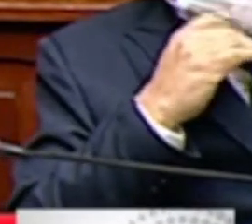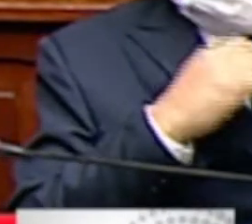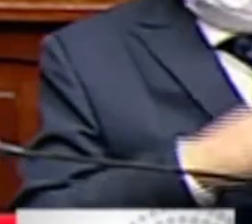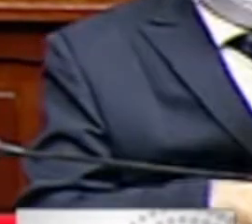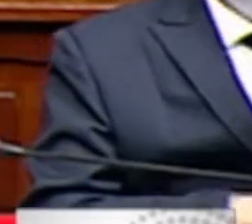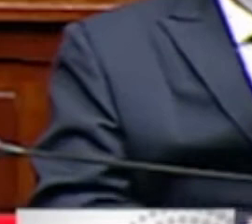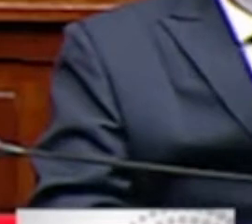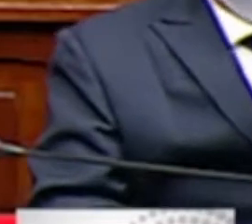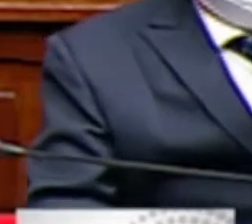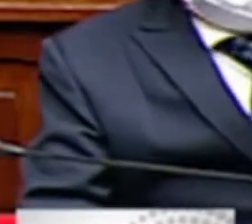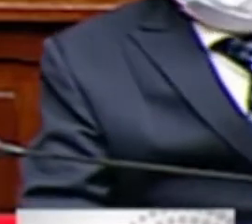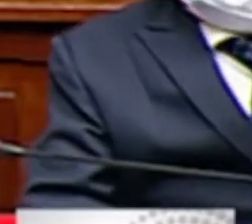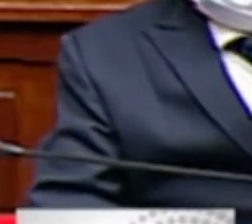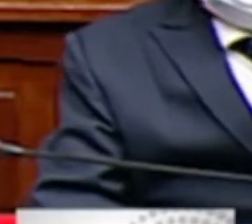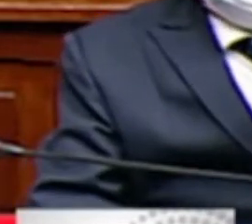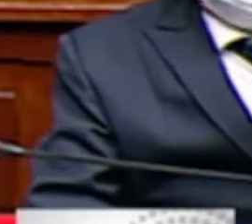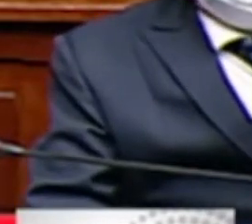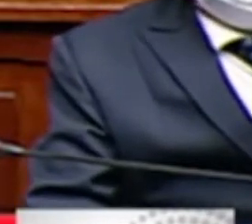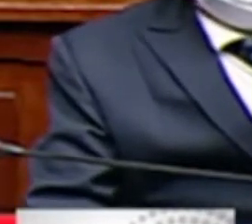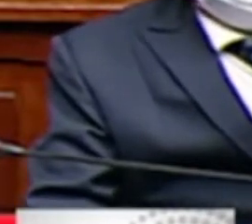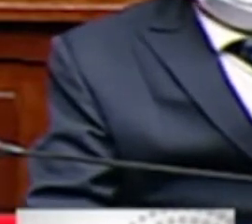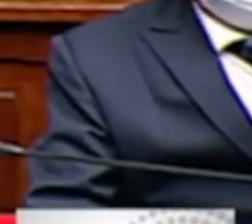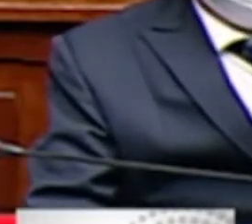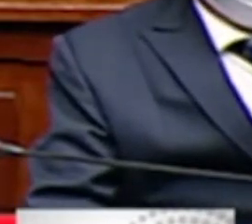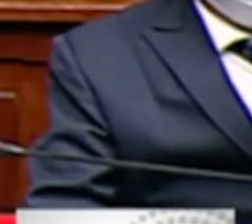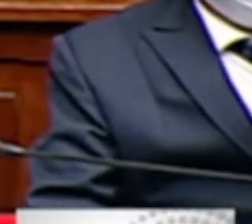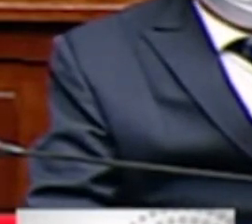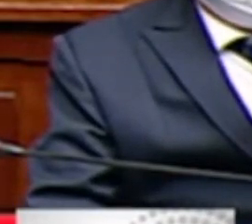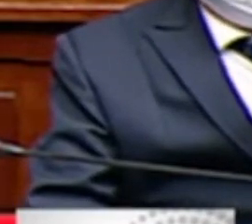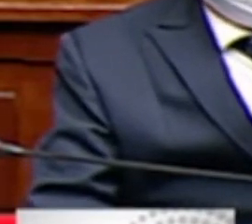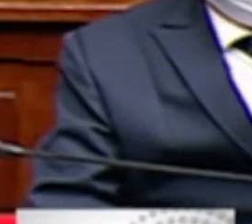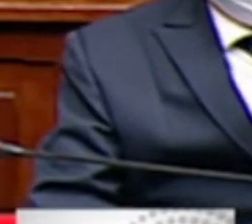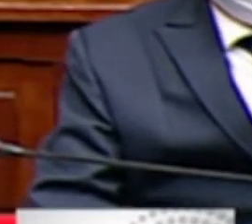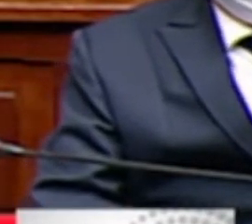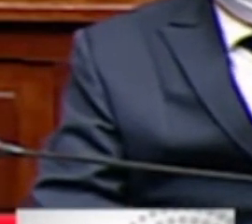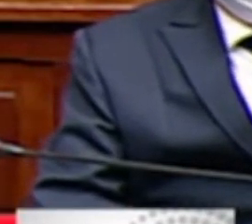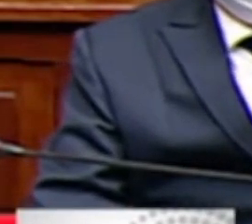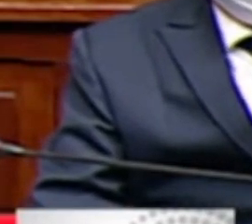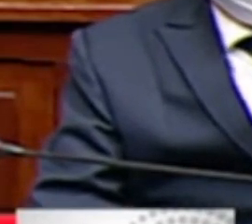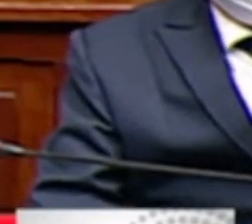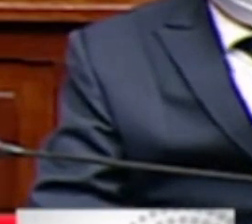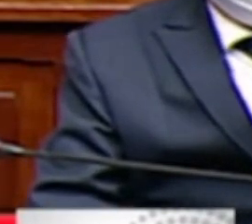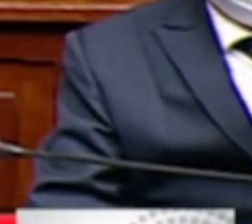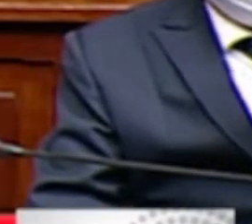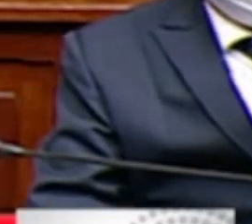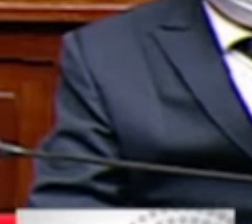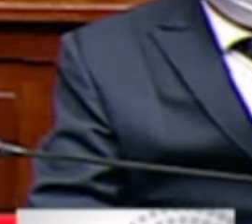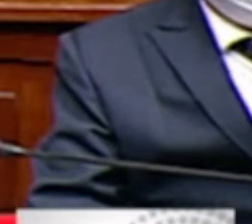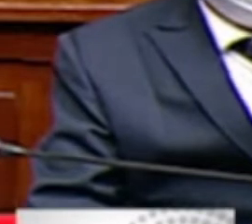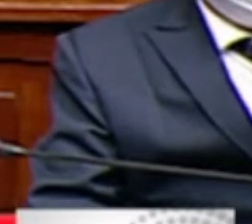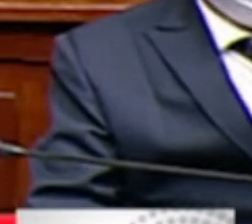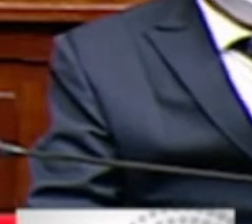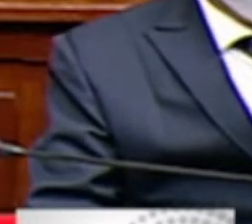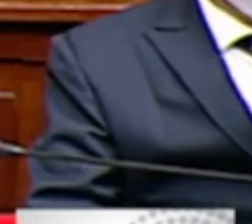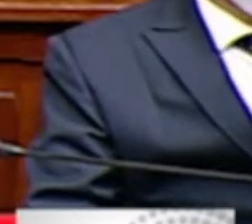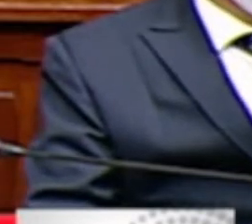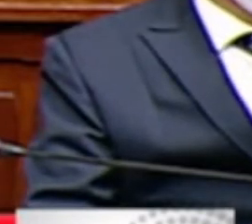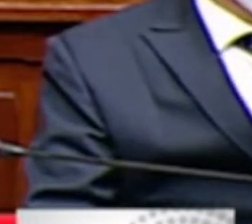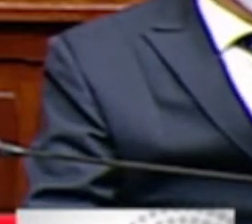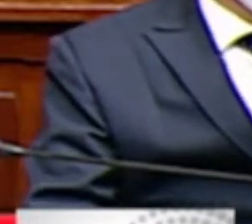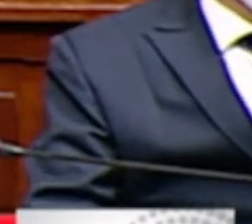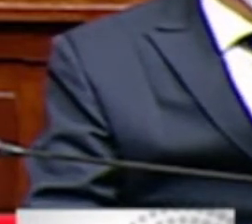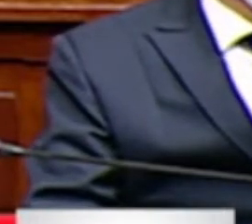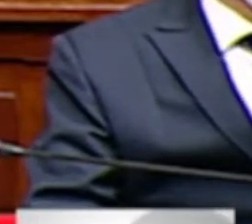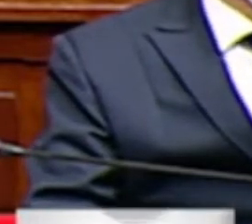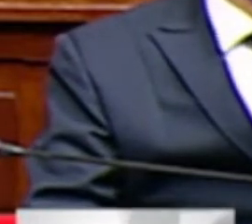grandes frentes sindicales y sobre todo al magisterio. El sindicato es una de las instituciones más relevantes del espacio